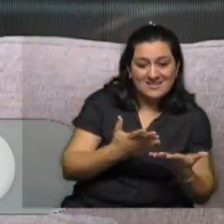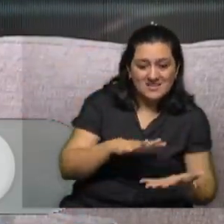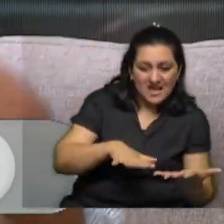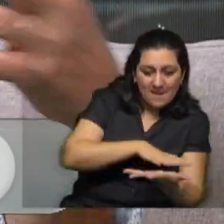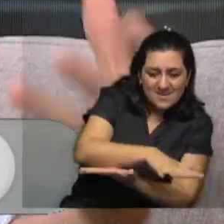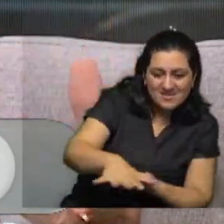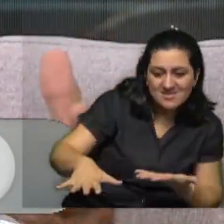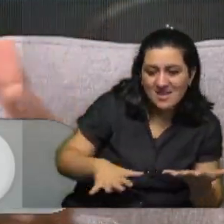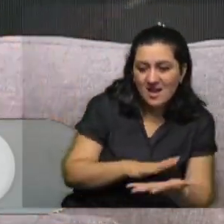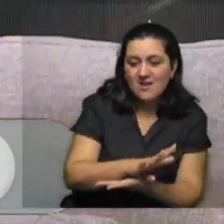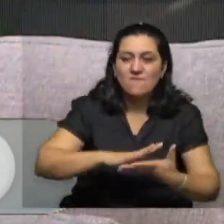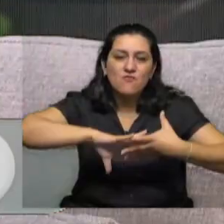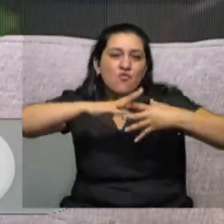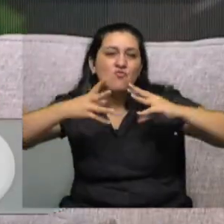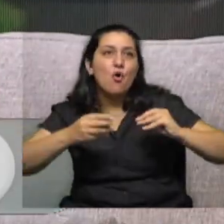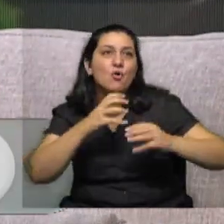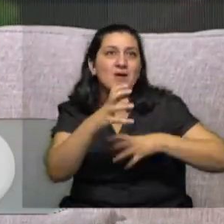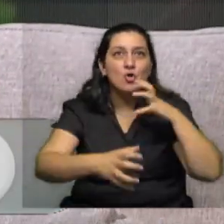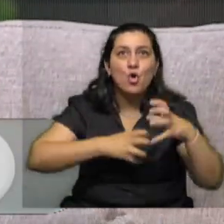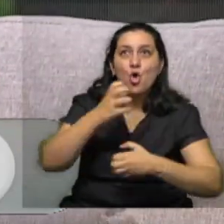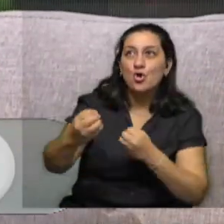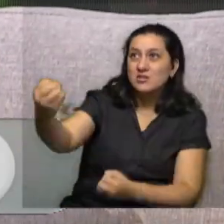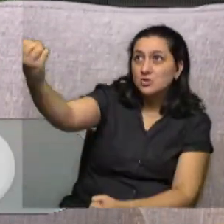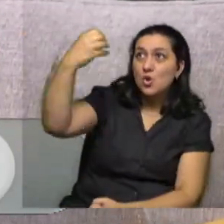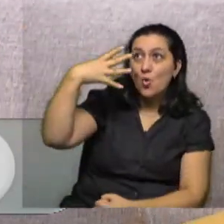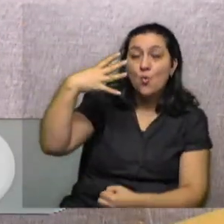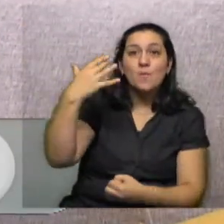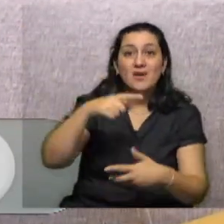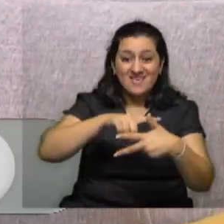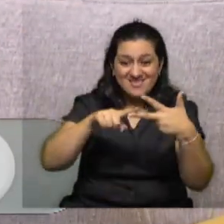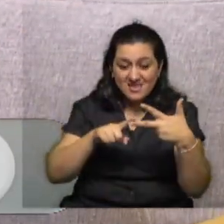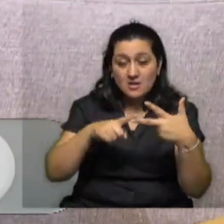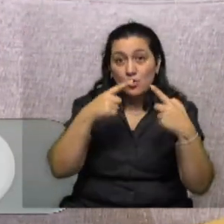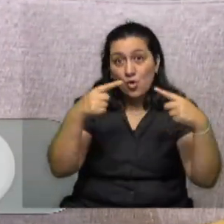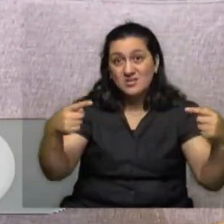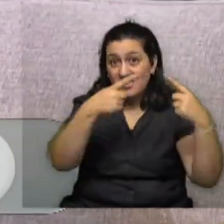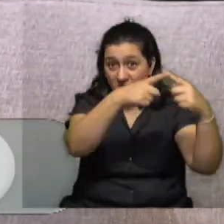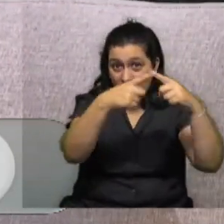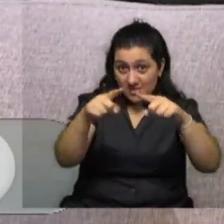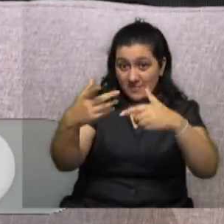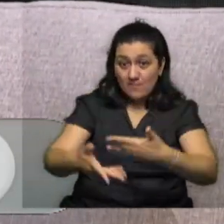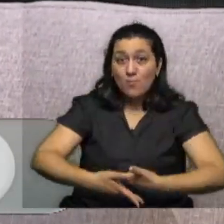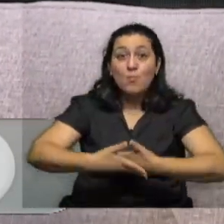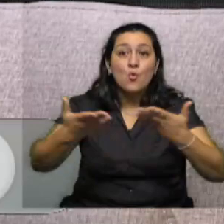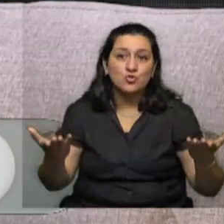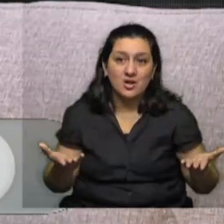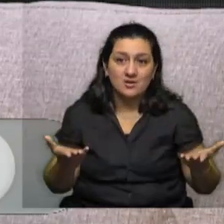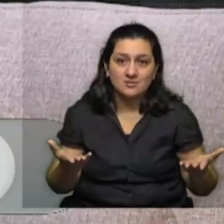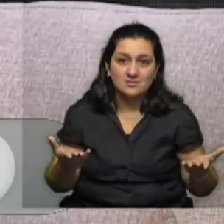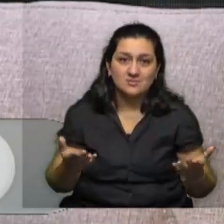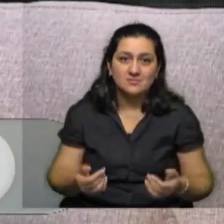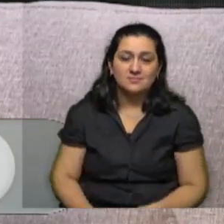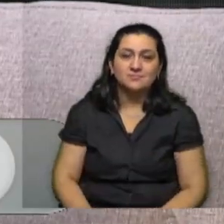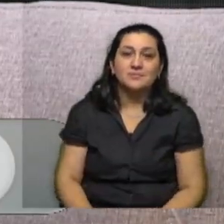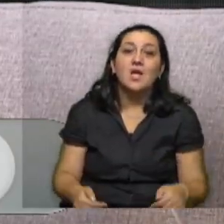formas, materiales, iluminación. Pero acá tenemos tres cosas distintas para mostrarles a los televidentes. No lo vamos a